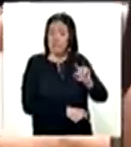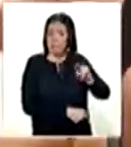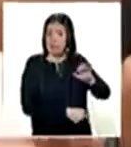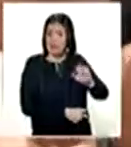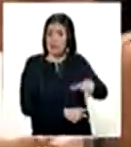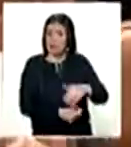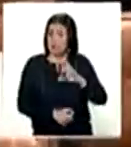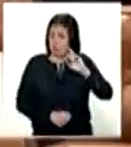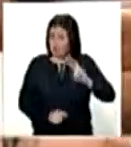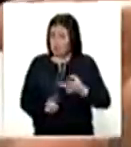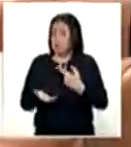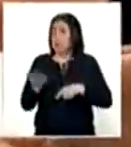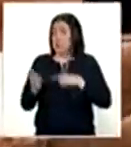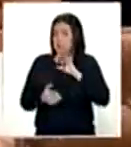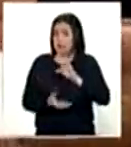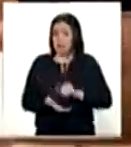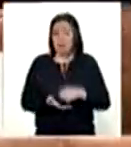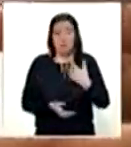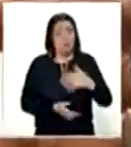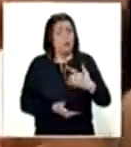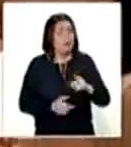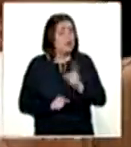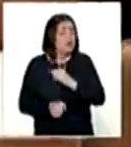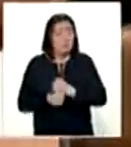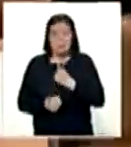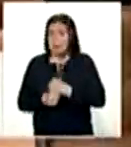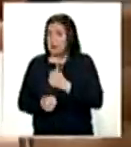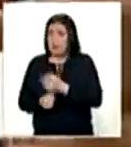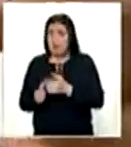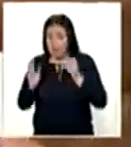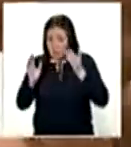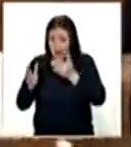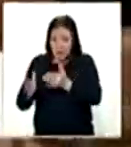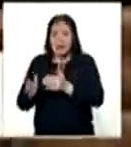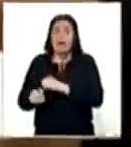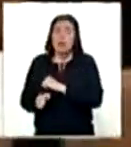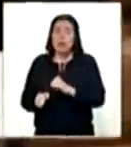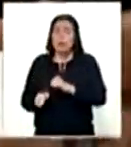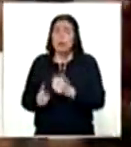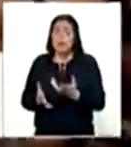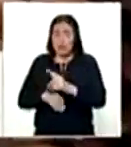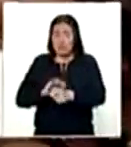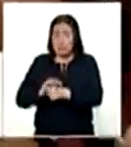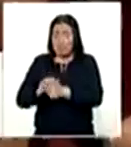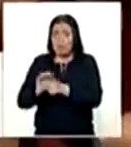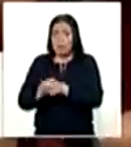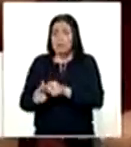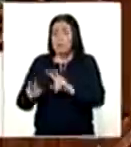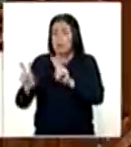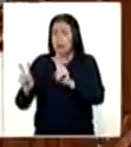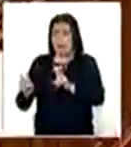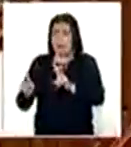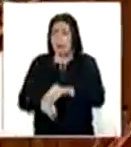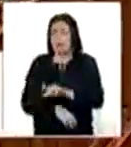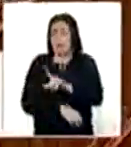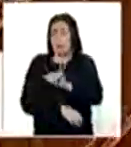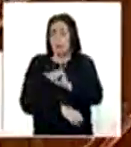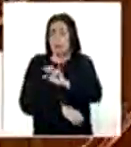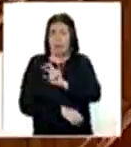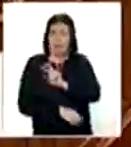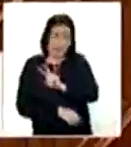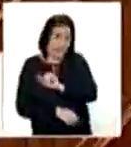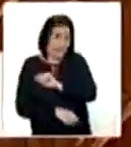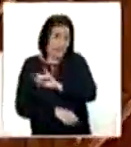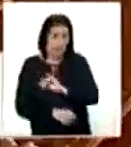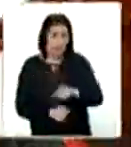por, según argumenta, una grave omisión funcional en la lucha contra la corrupción relacionado al caso Lavallato. Con esta denuncia,